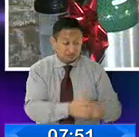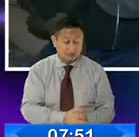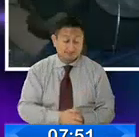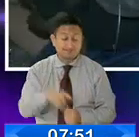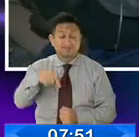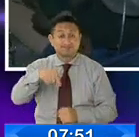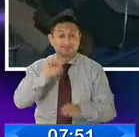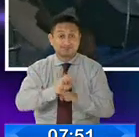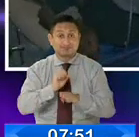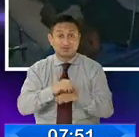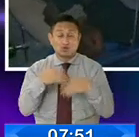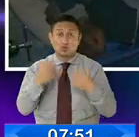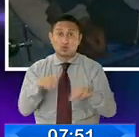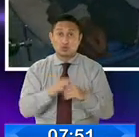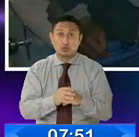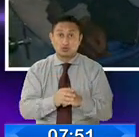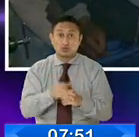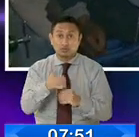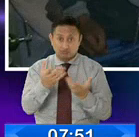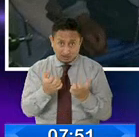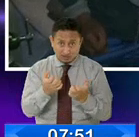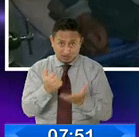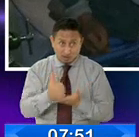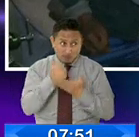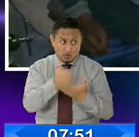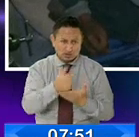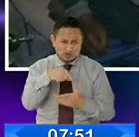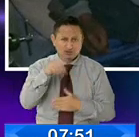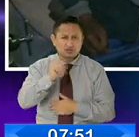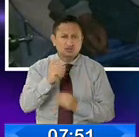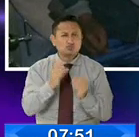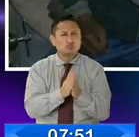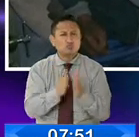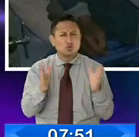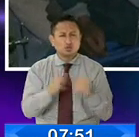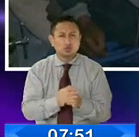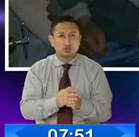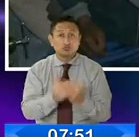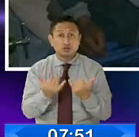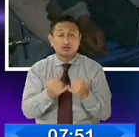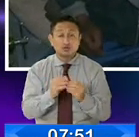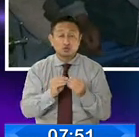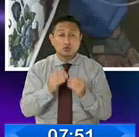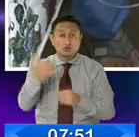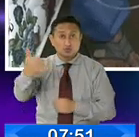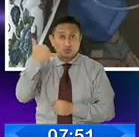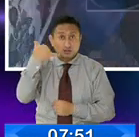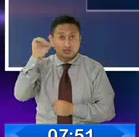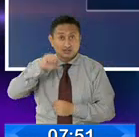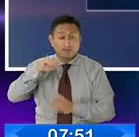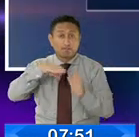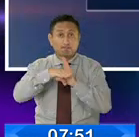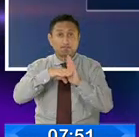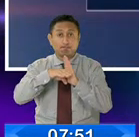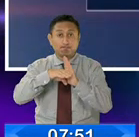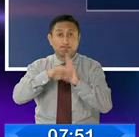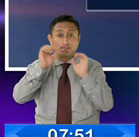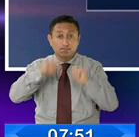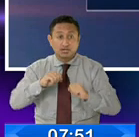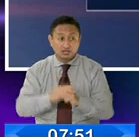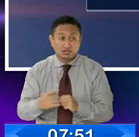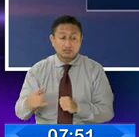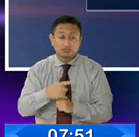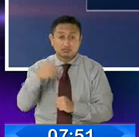necesidad en el país, así que ¿quieren colaborar con nosotros? Por favor, están los números en pantalla, también el número de cuenta bancaria, para que a través